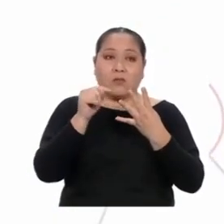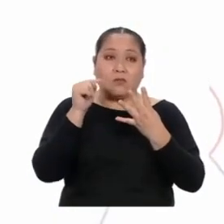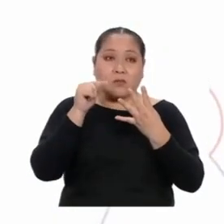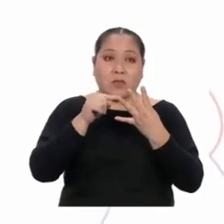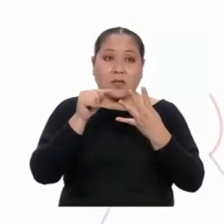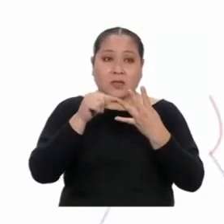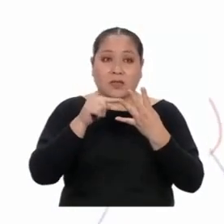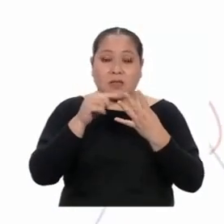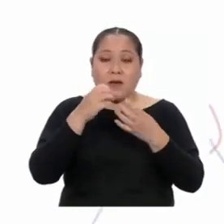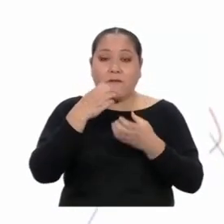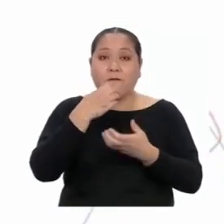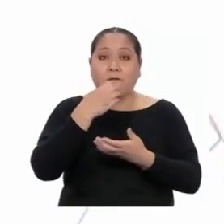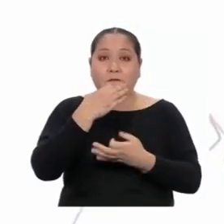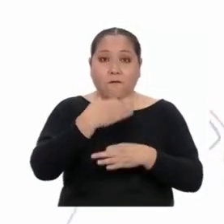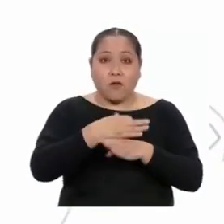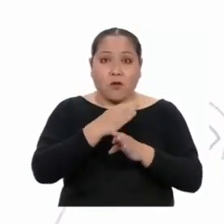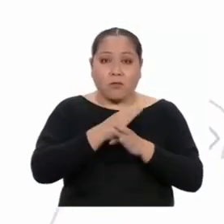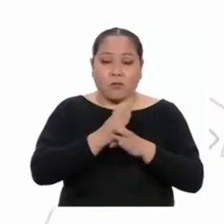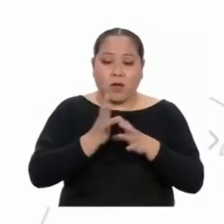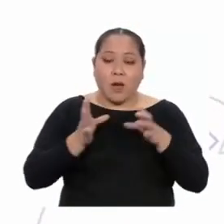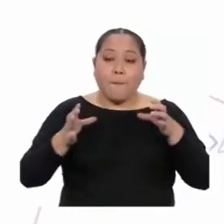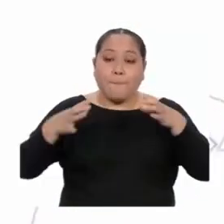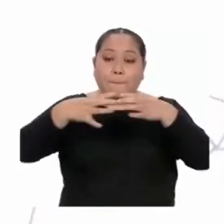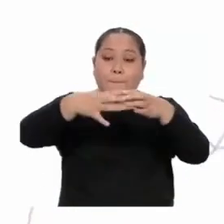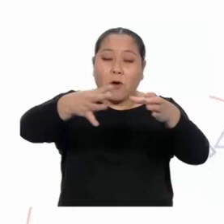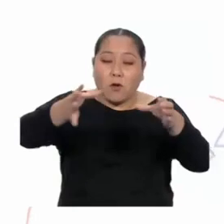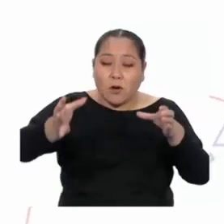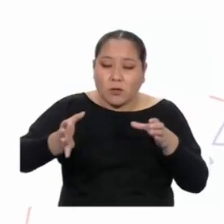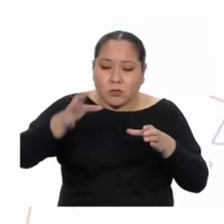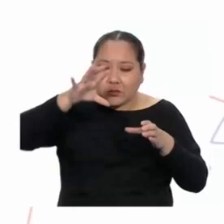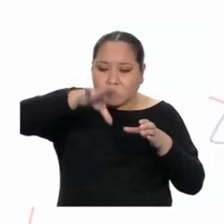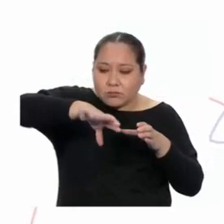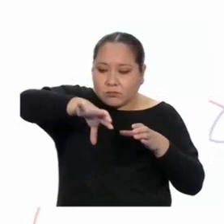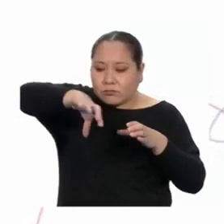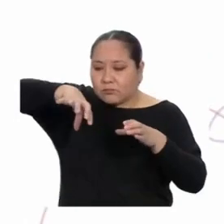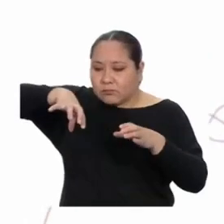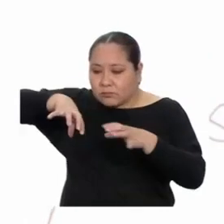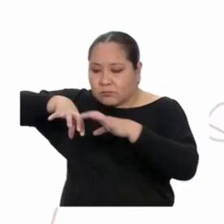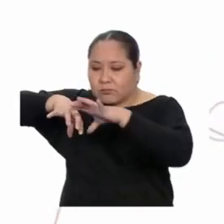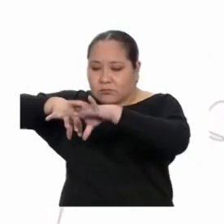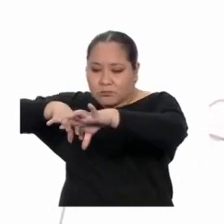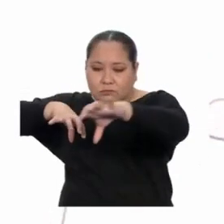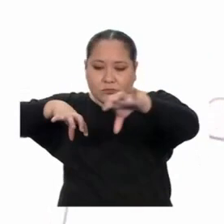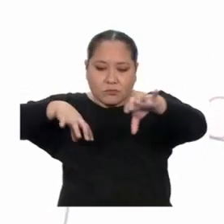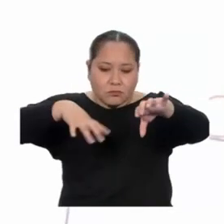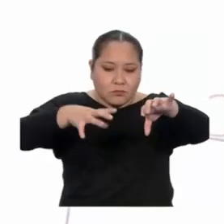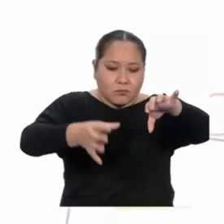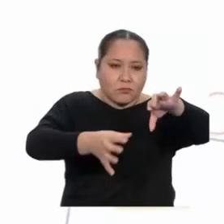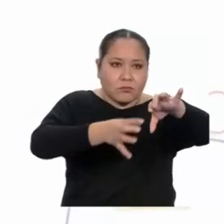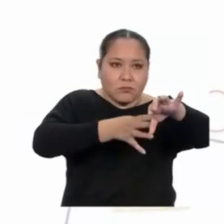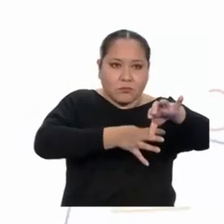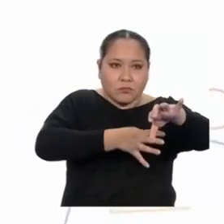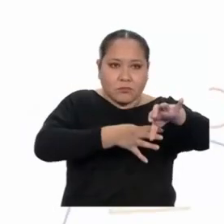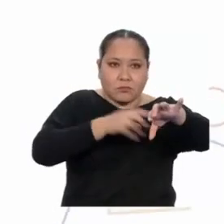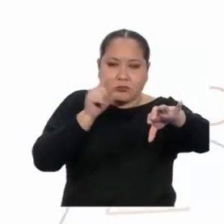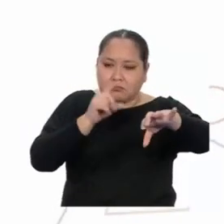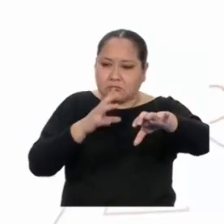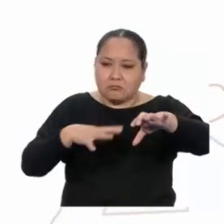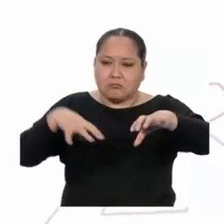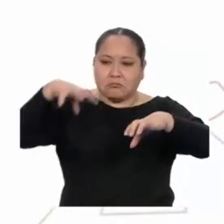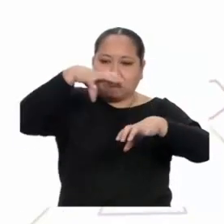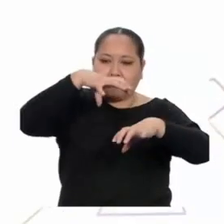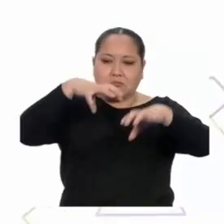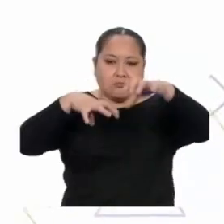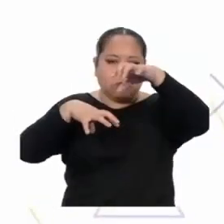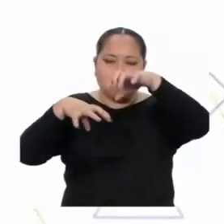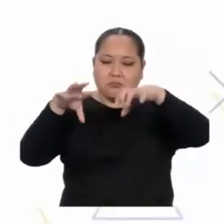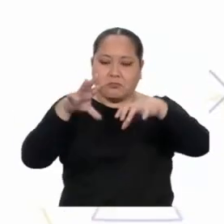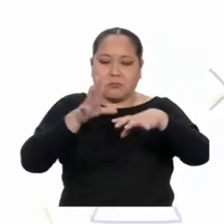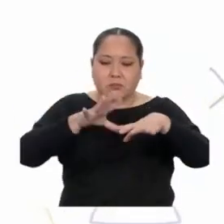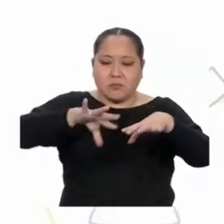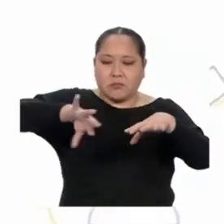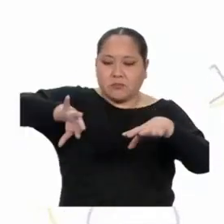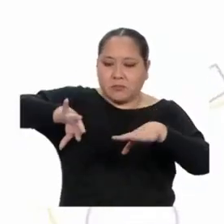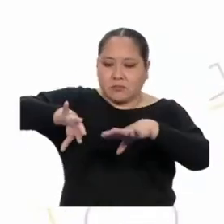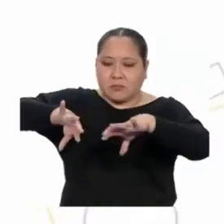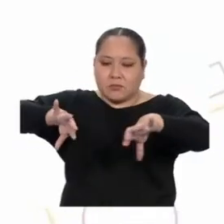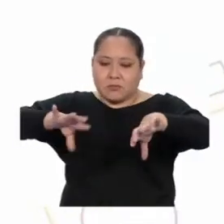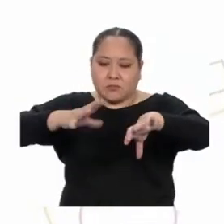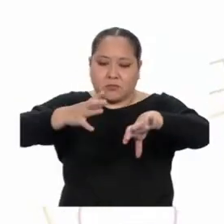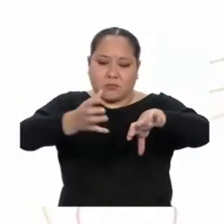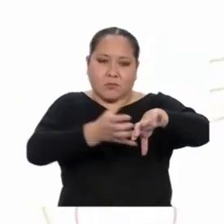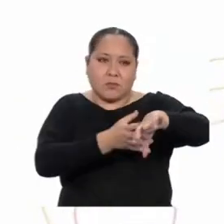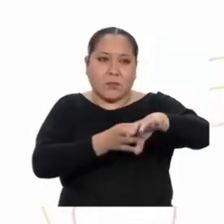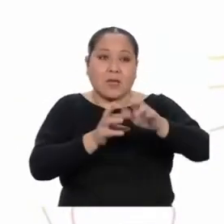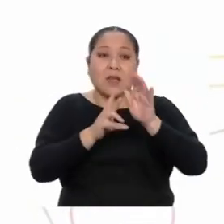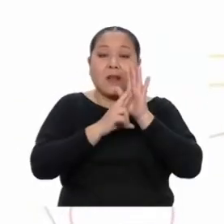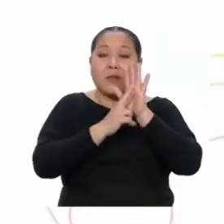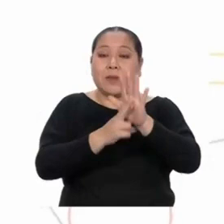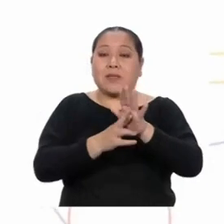dividimos una población grande en dos o más grupos o estratos, que generalmente no se superponen, sino que representan a toda